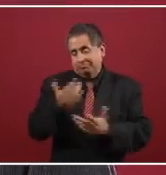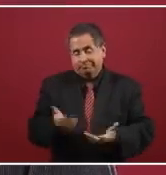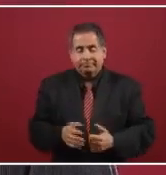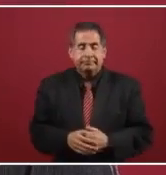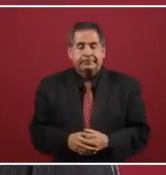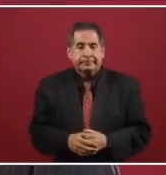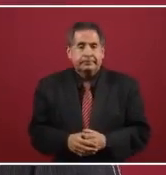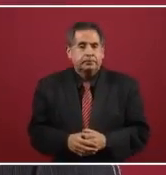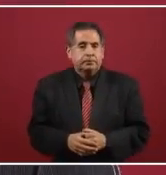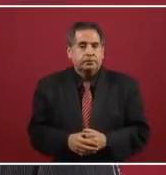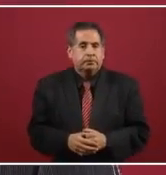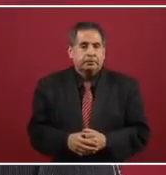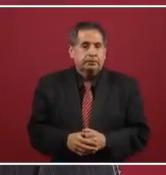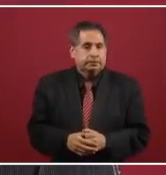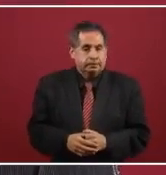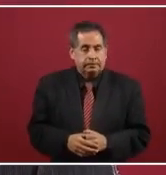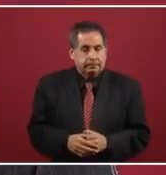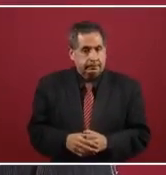Entonces,